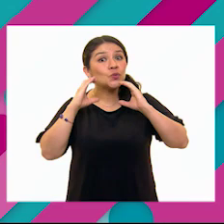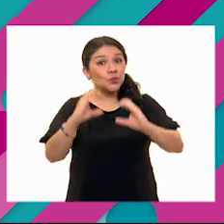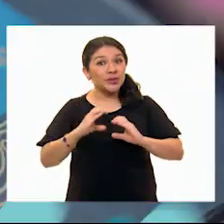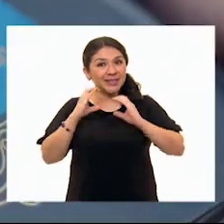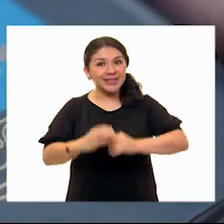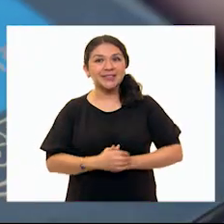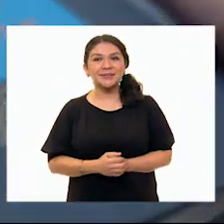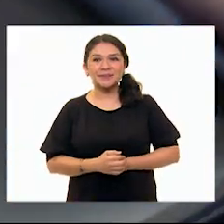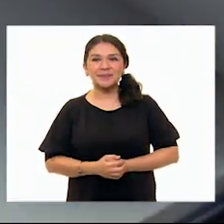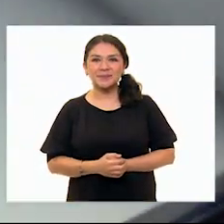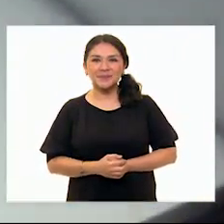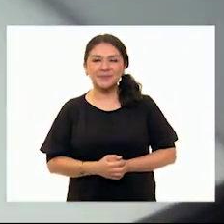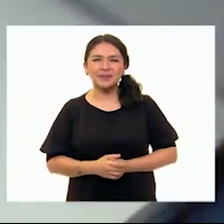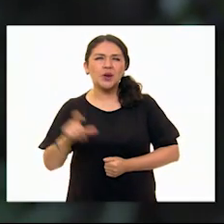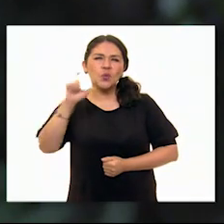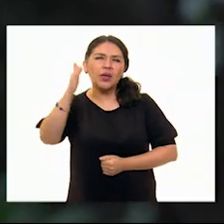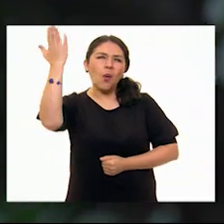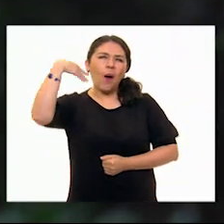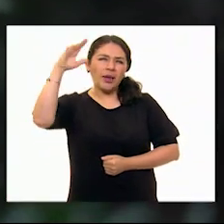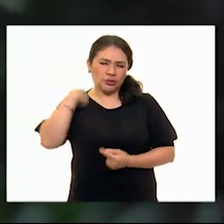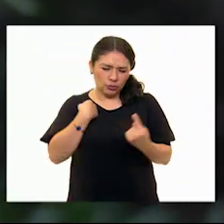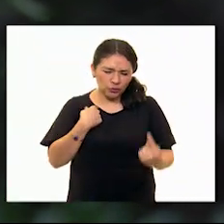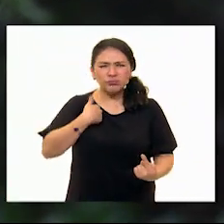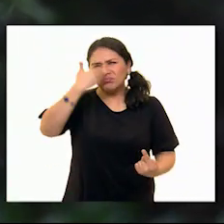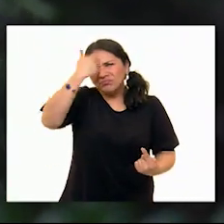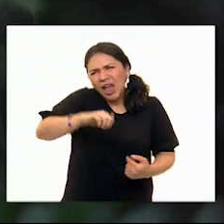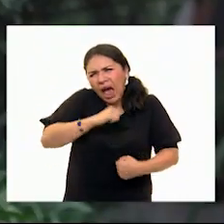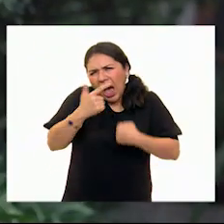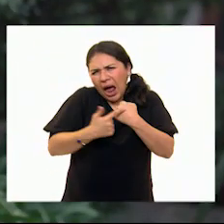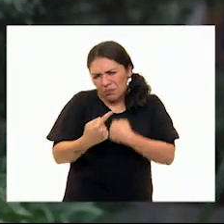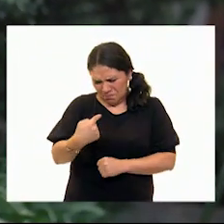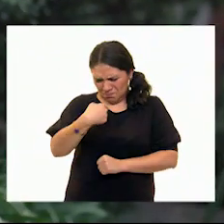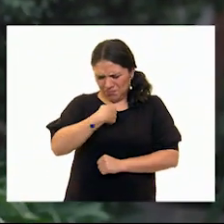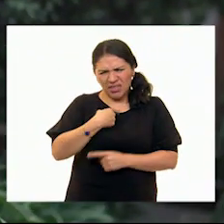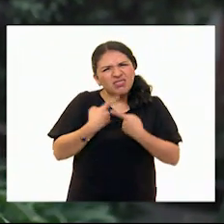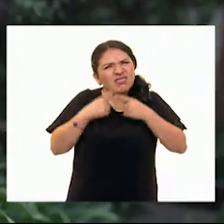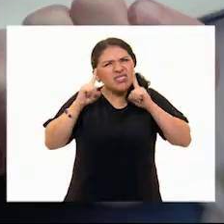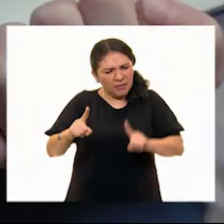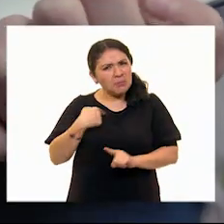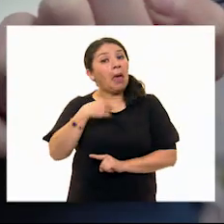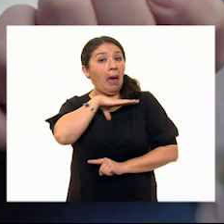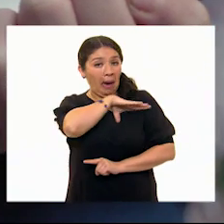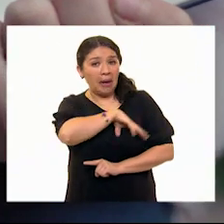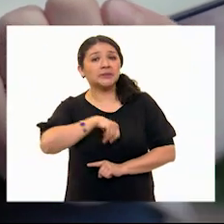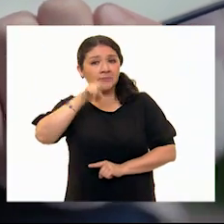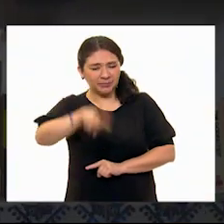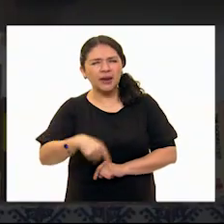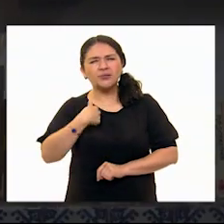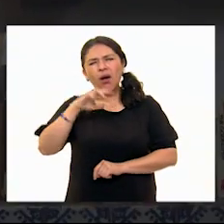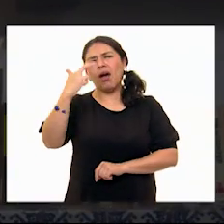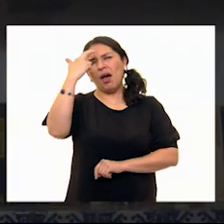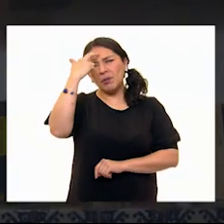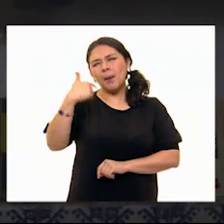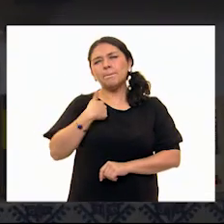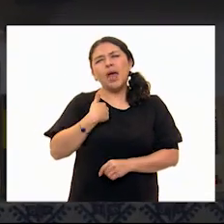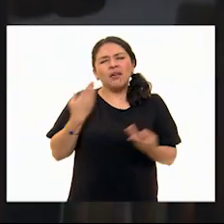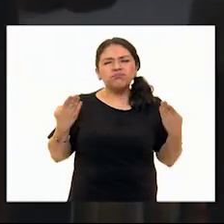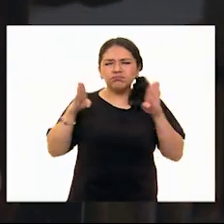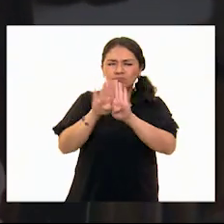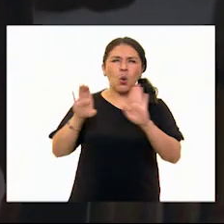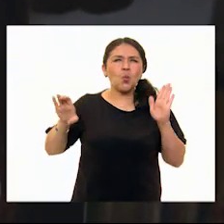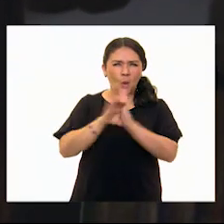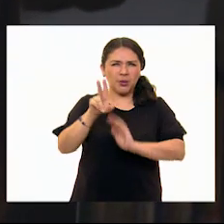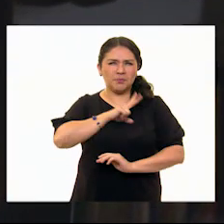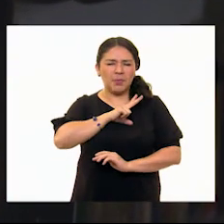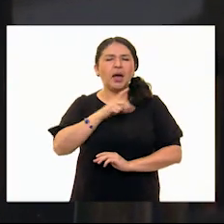mucho! Cuando era pequeña, sabía que había algo diferente en mí que me encantaba. Me acuerdo cuando me encerraba en mi